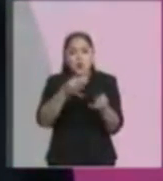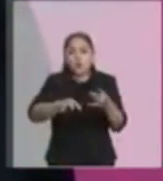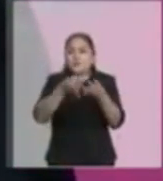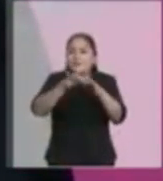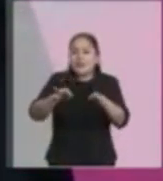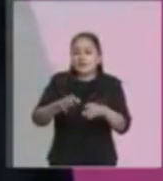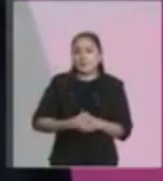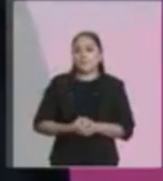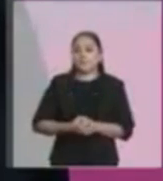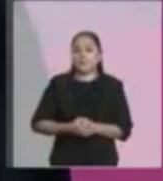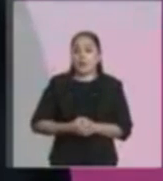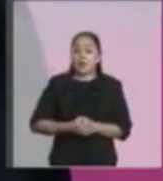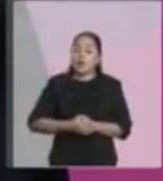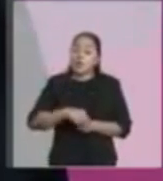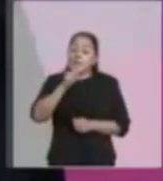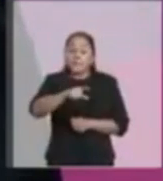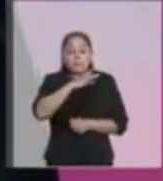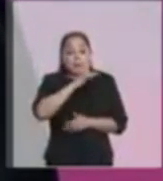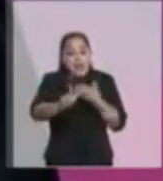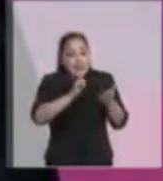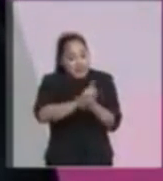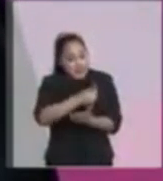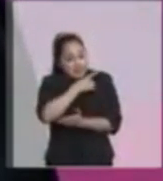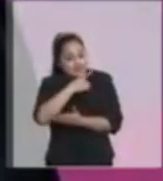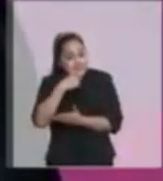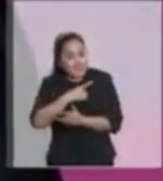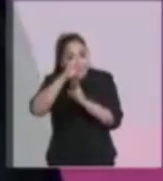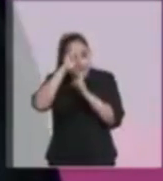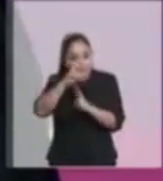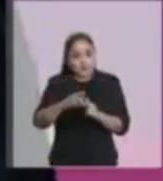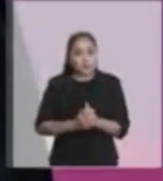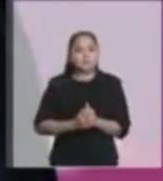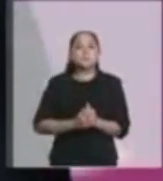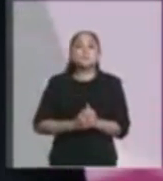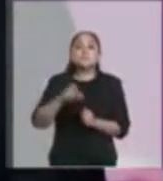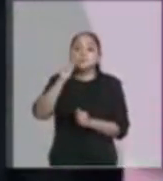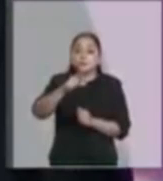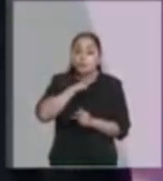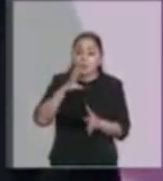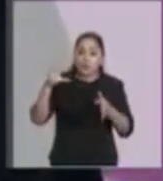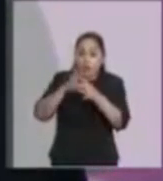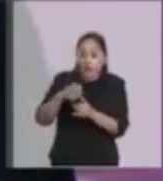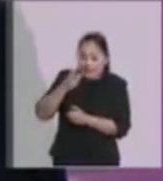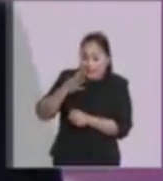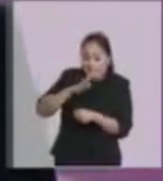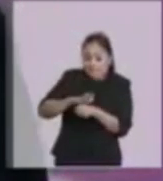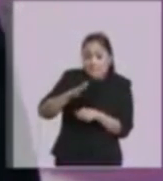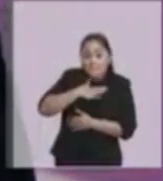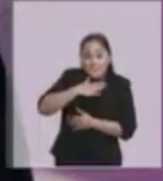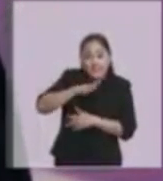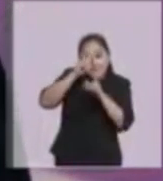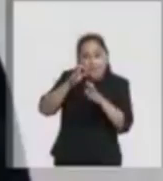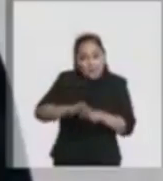al margen de la ley, nada; por encima de la ley, nadie. Pero no es mi fuerte la